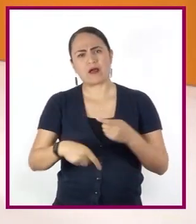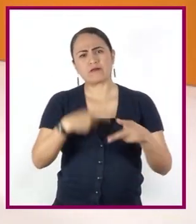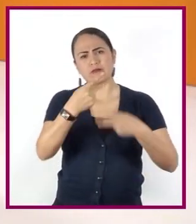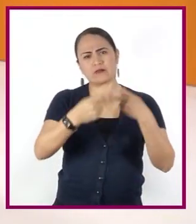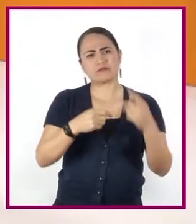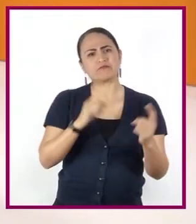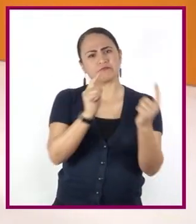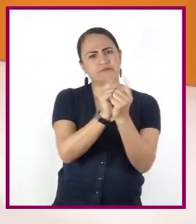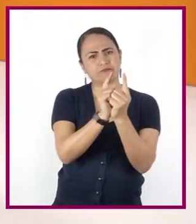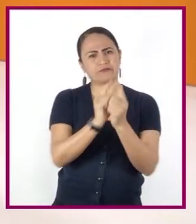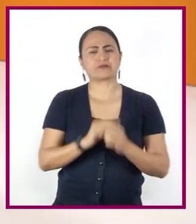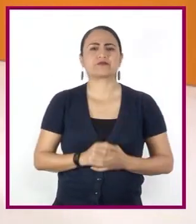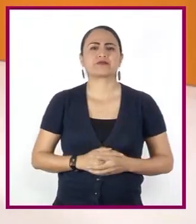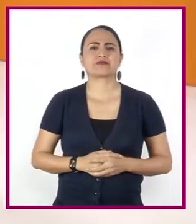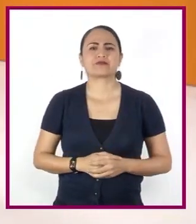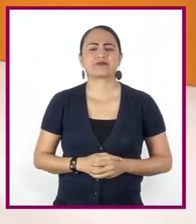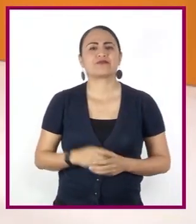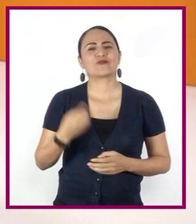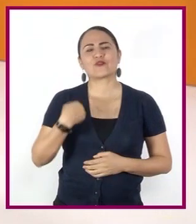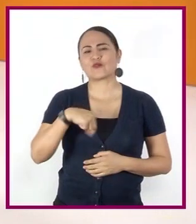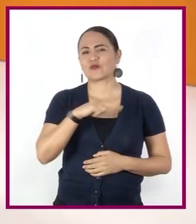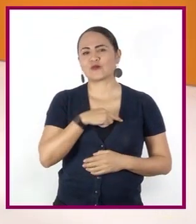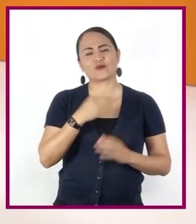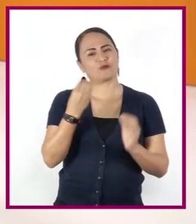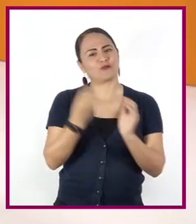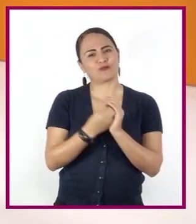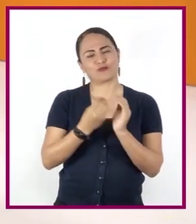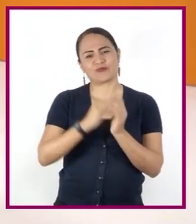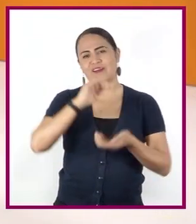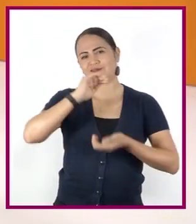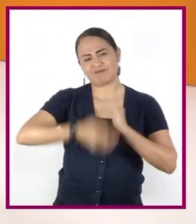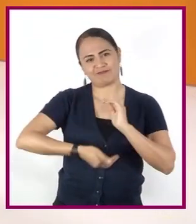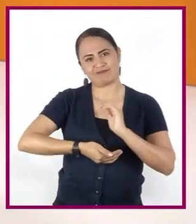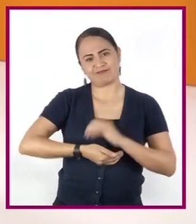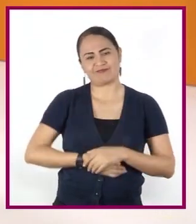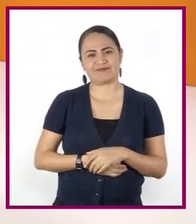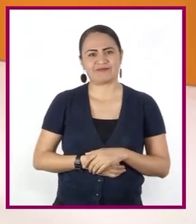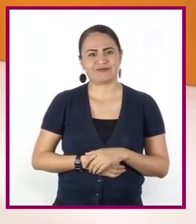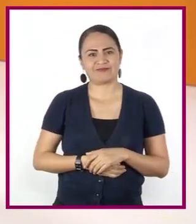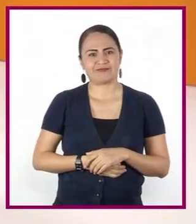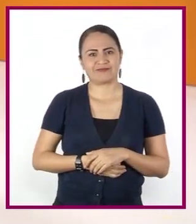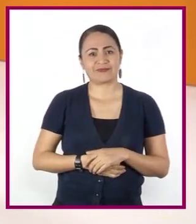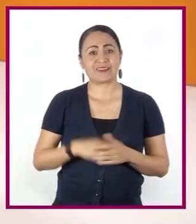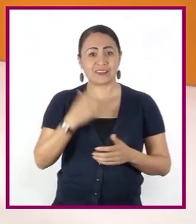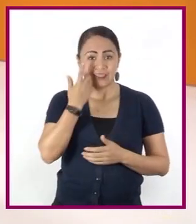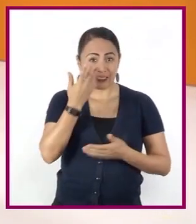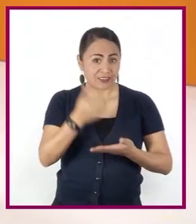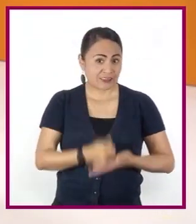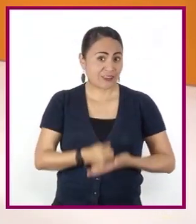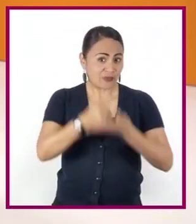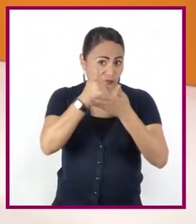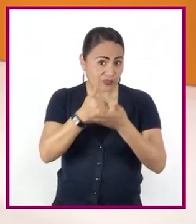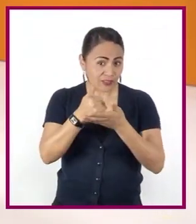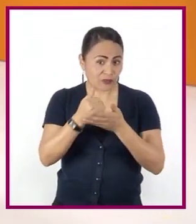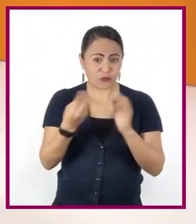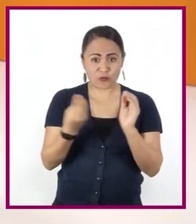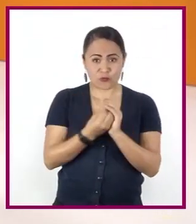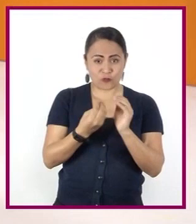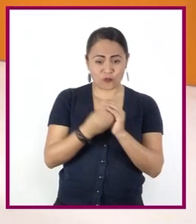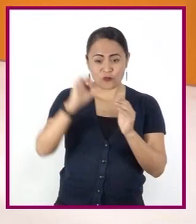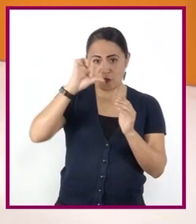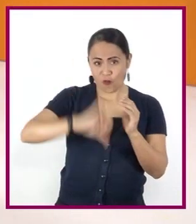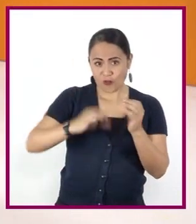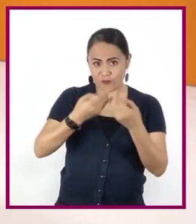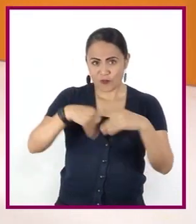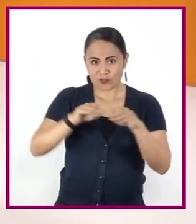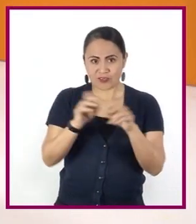ahora, nosotros hemos llegado al final de este trabajo. ¿Quieres ayudarnos a retomar lo que aprendimos en